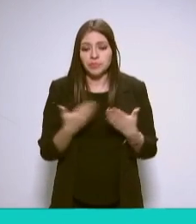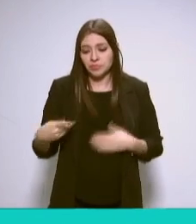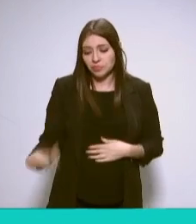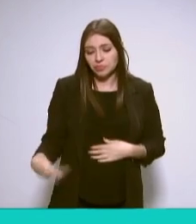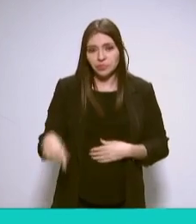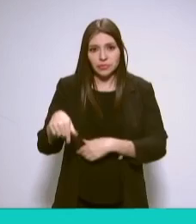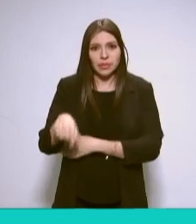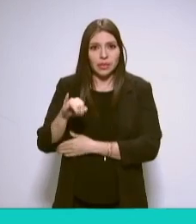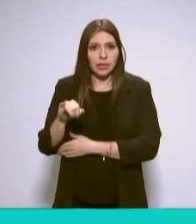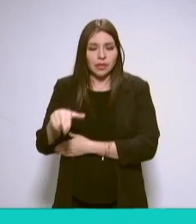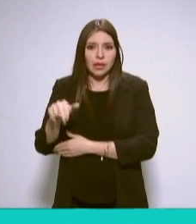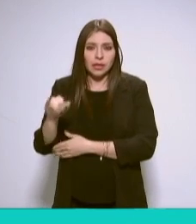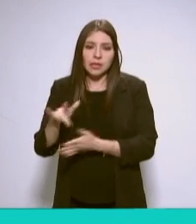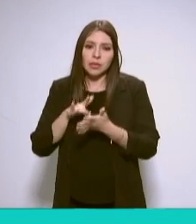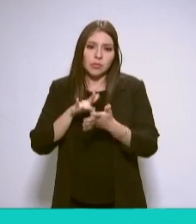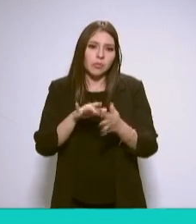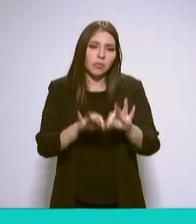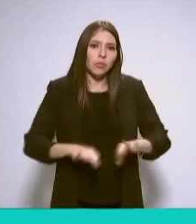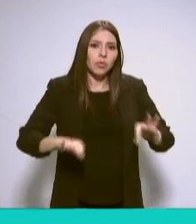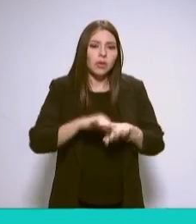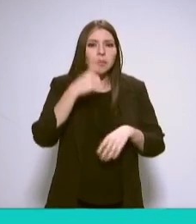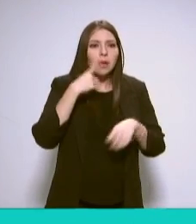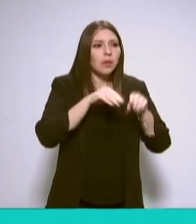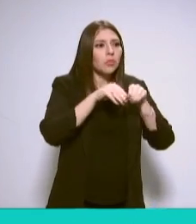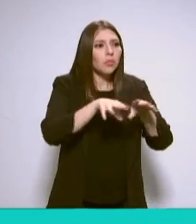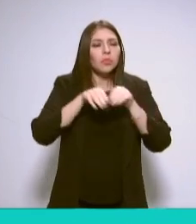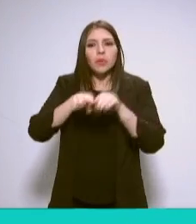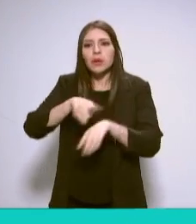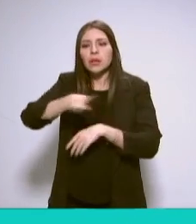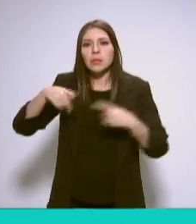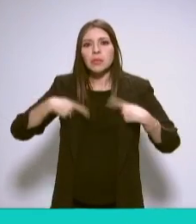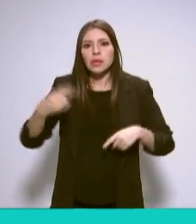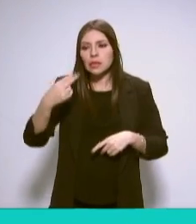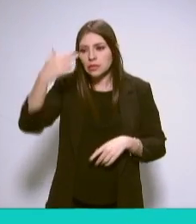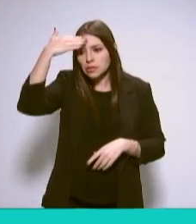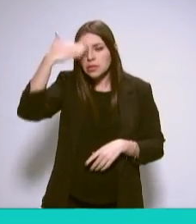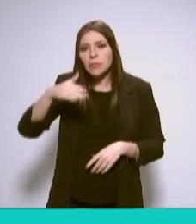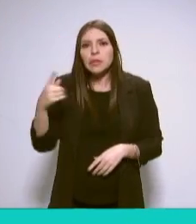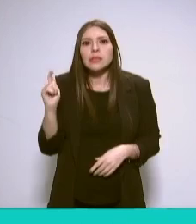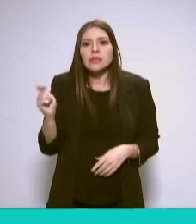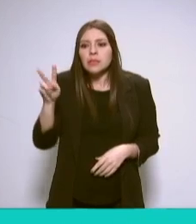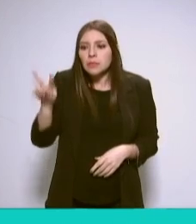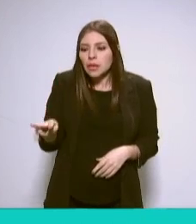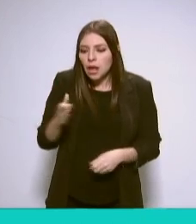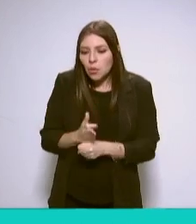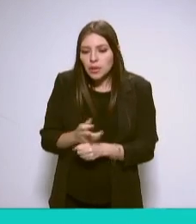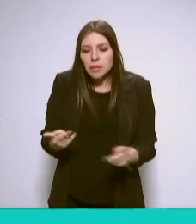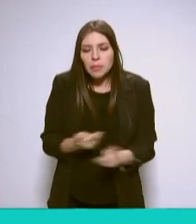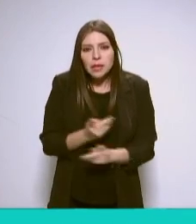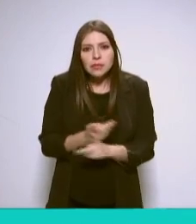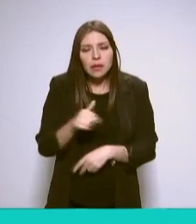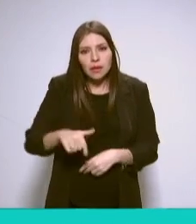para coadyuvar en este ejercicio del derecho a saber de las personas, de lo que realmente está ocurriendo en nuestro país y